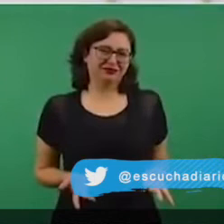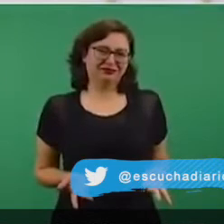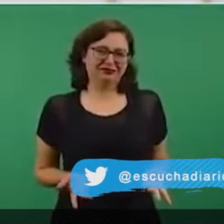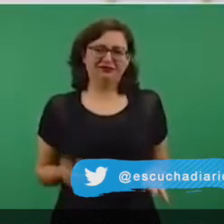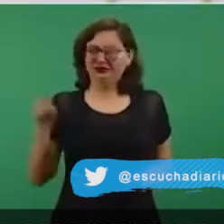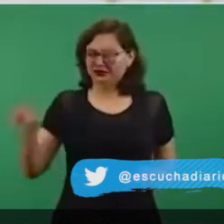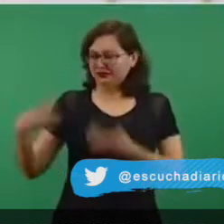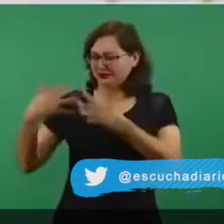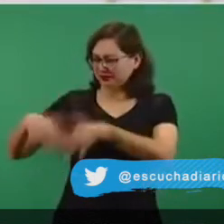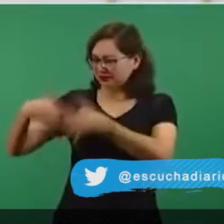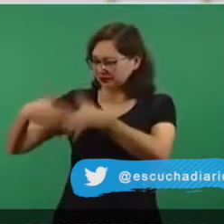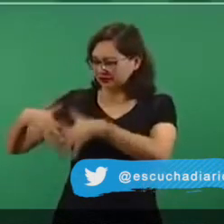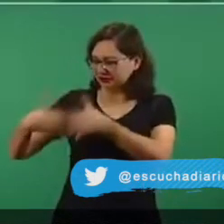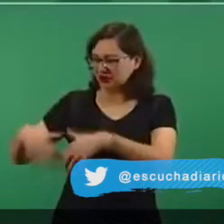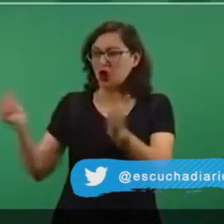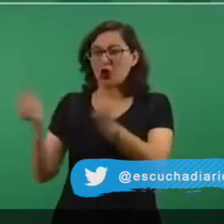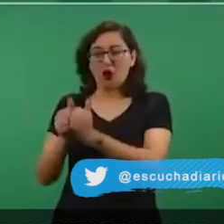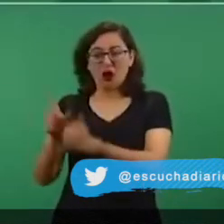y lo más barato.